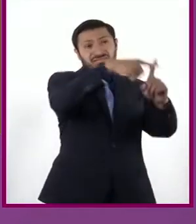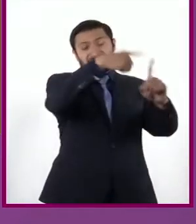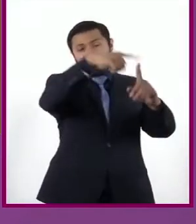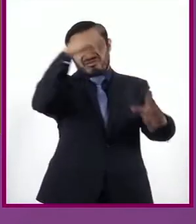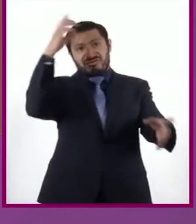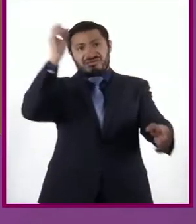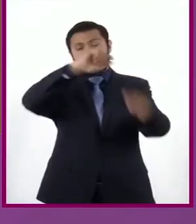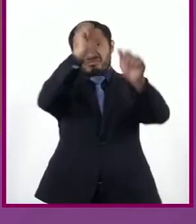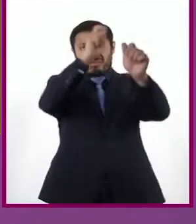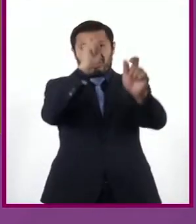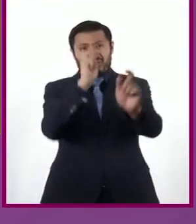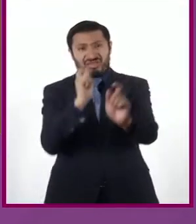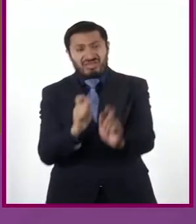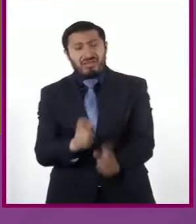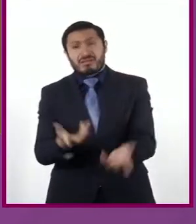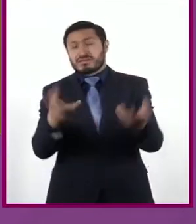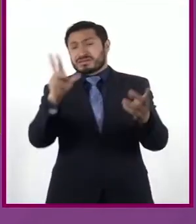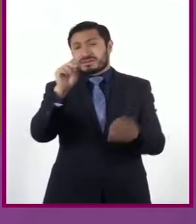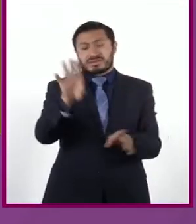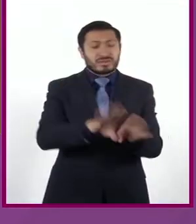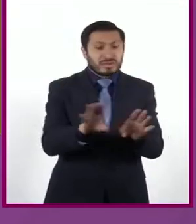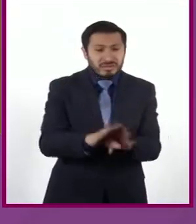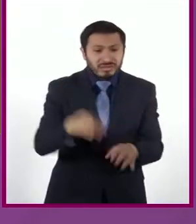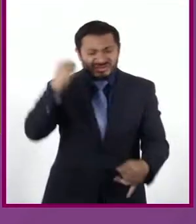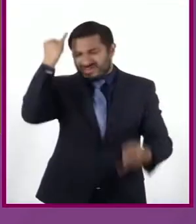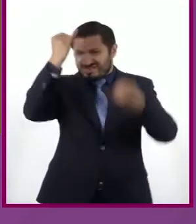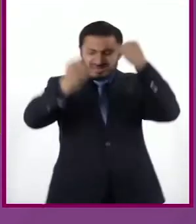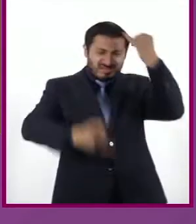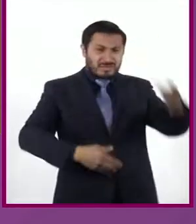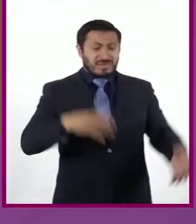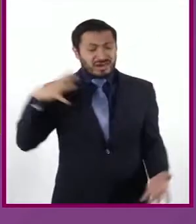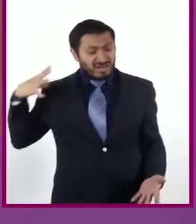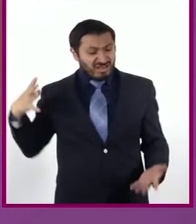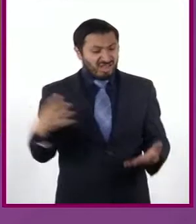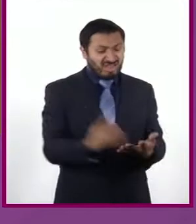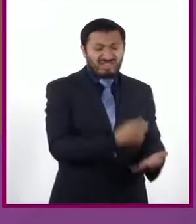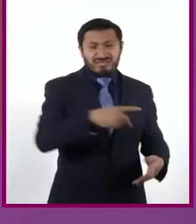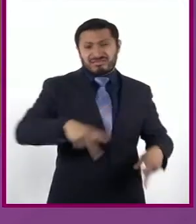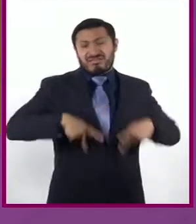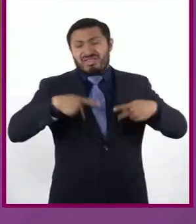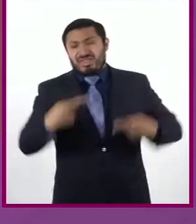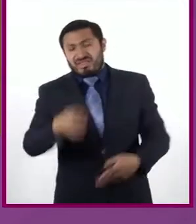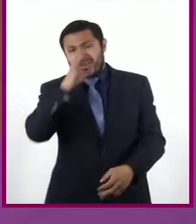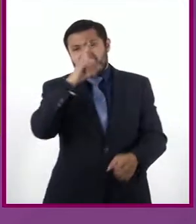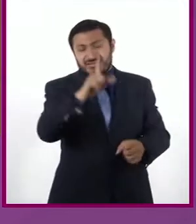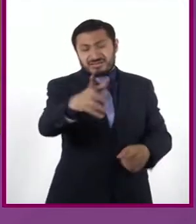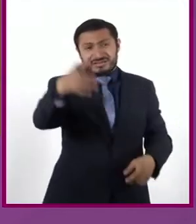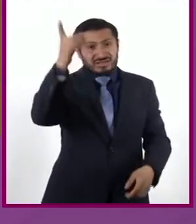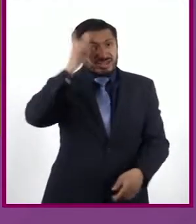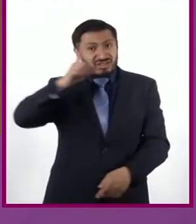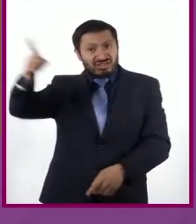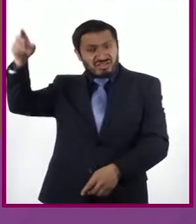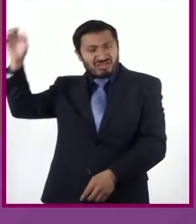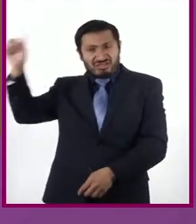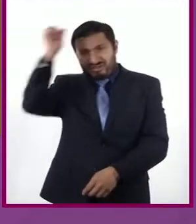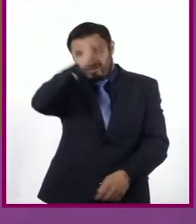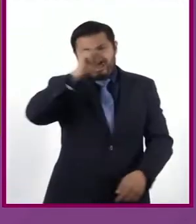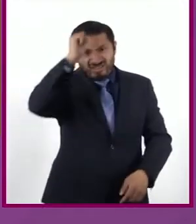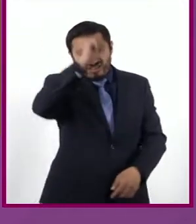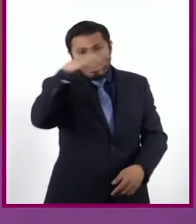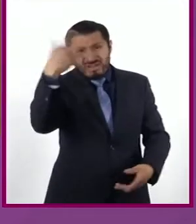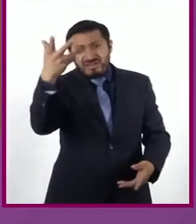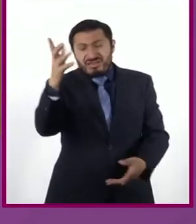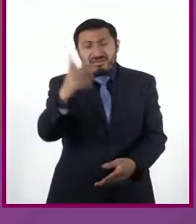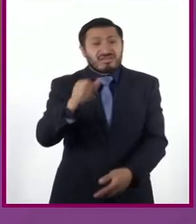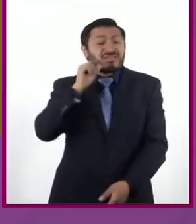artificio de la astucia, invento para el atraco a incautos y débiles de espíritu, a quienes dioses y sacerdotes, ayer